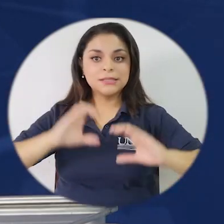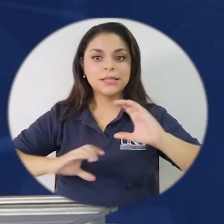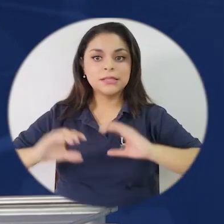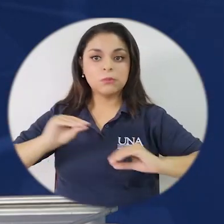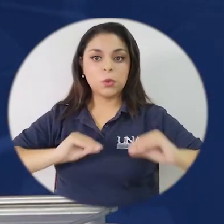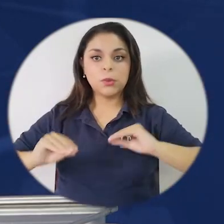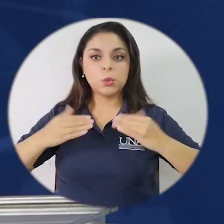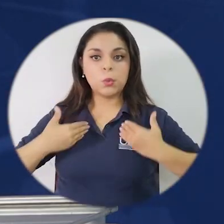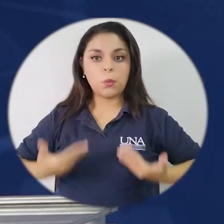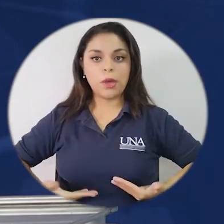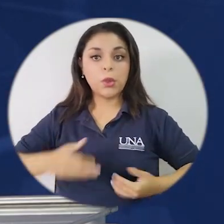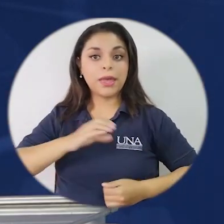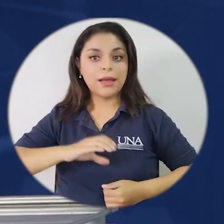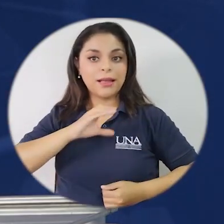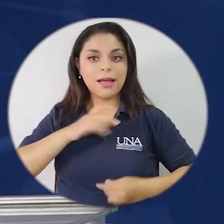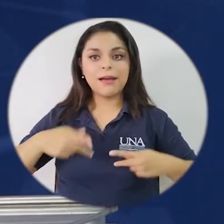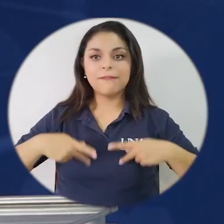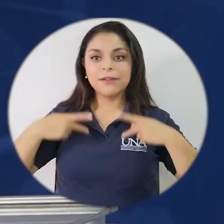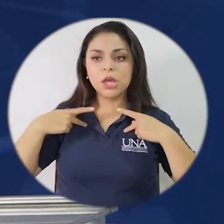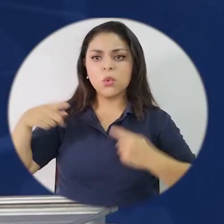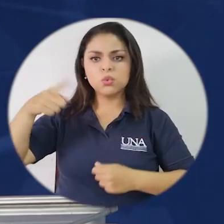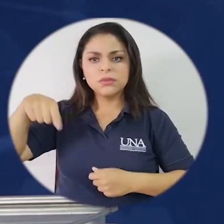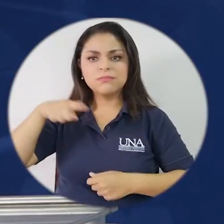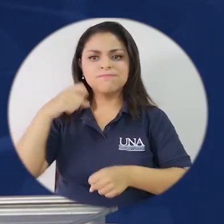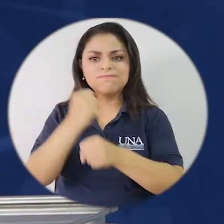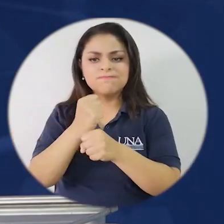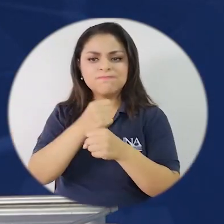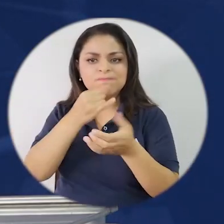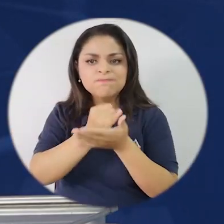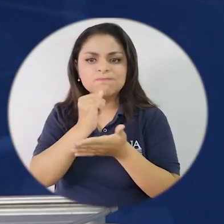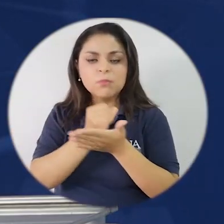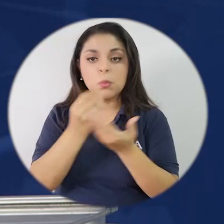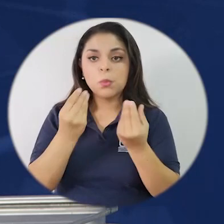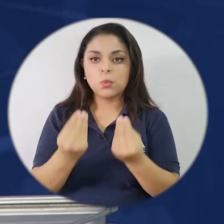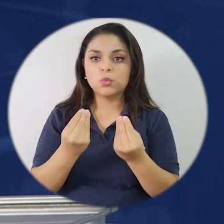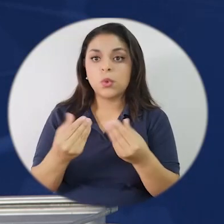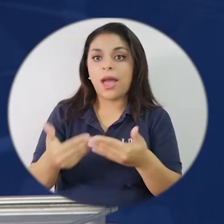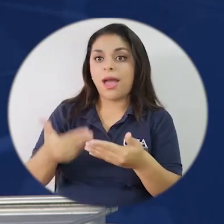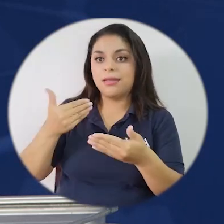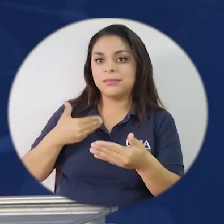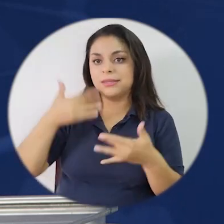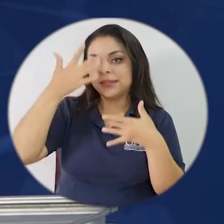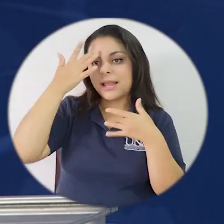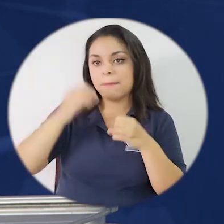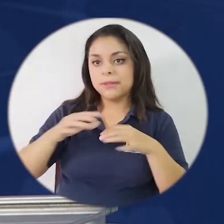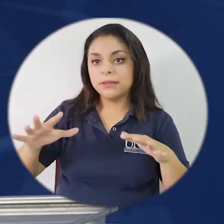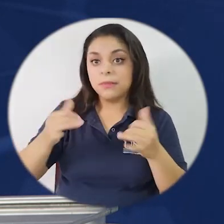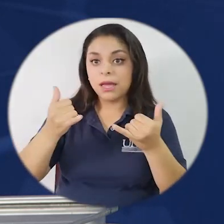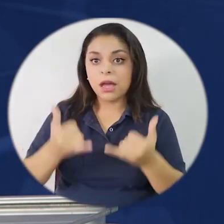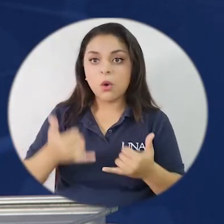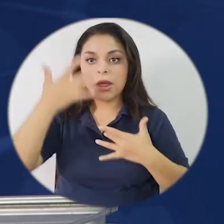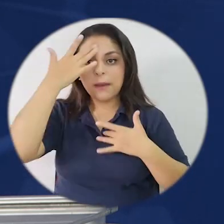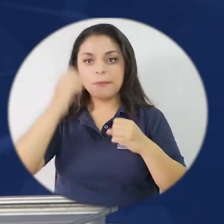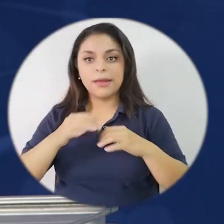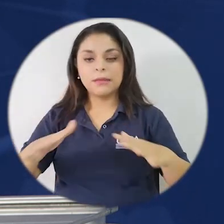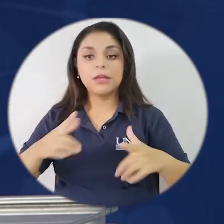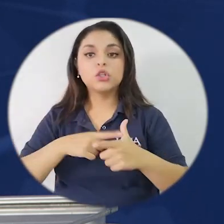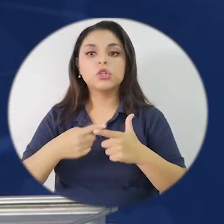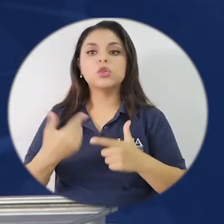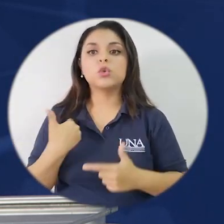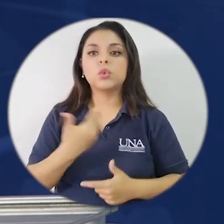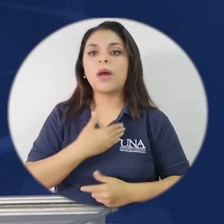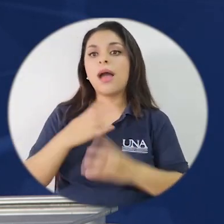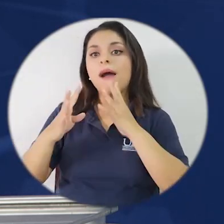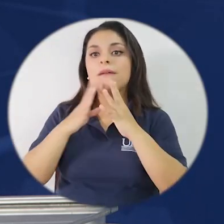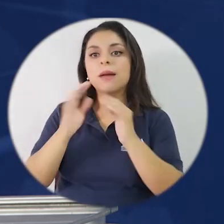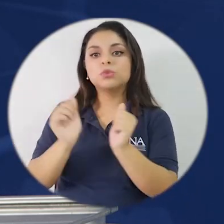Humano y Calidad de Vida, pues han venido trabajando este tema, han investigado mucho antes de la pandemia y durante la Ujú. pandemia. Al respecto conversamos con